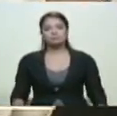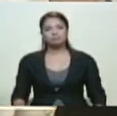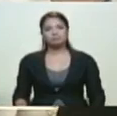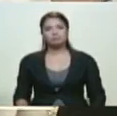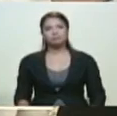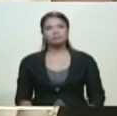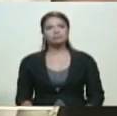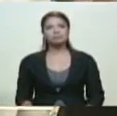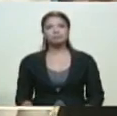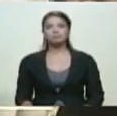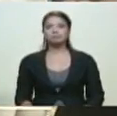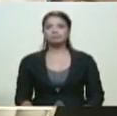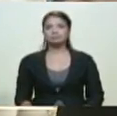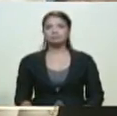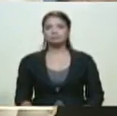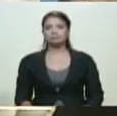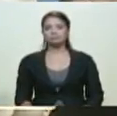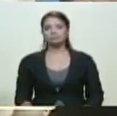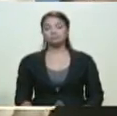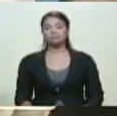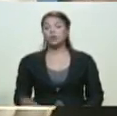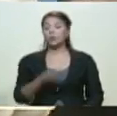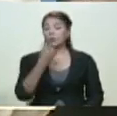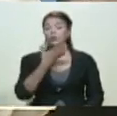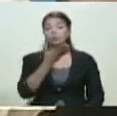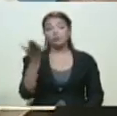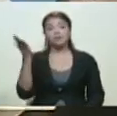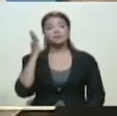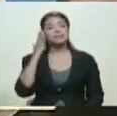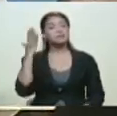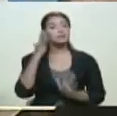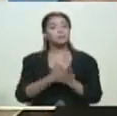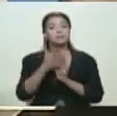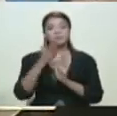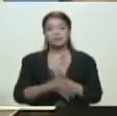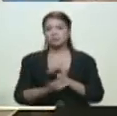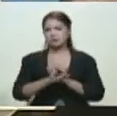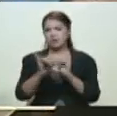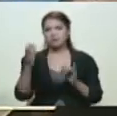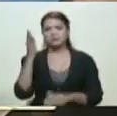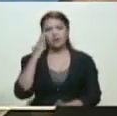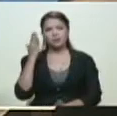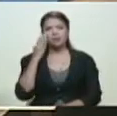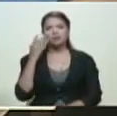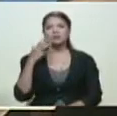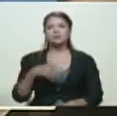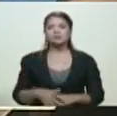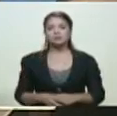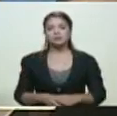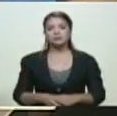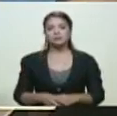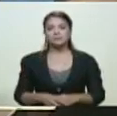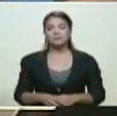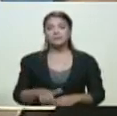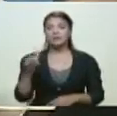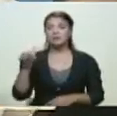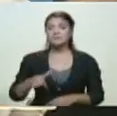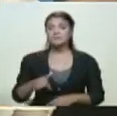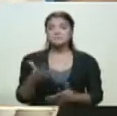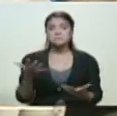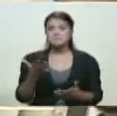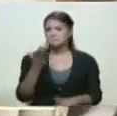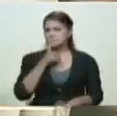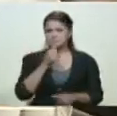Así que, bueno, todos sabemos lo que está ocurriendo. Y yo me refiero nuevamente a que tampoco puede